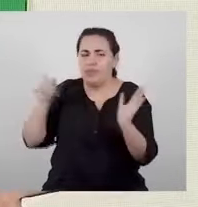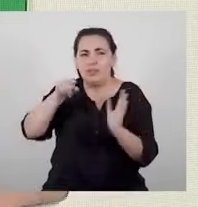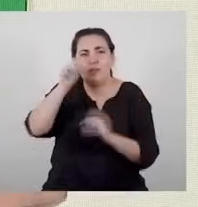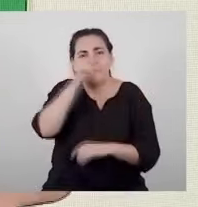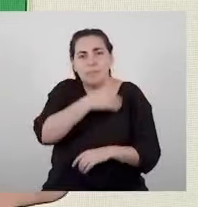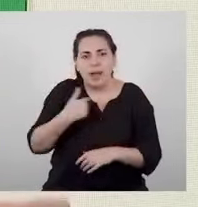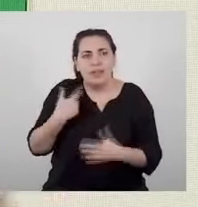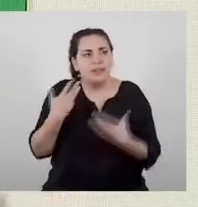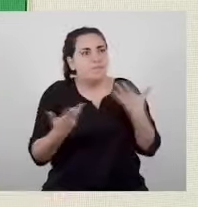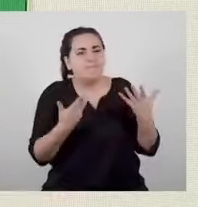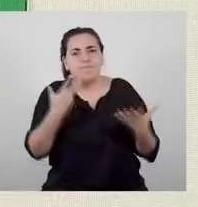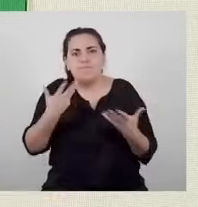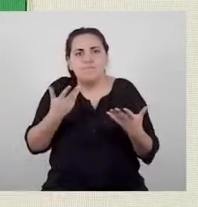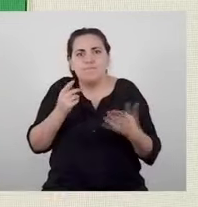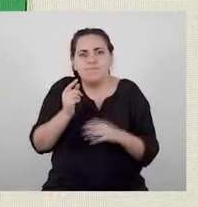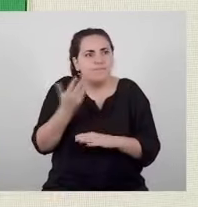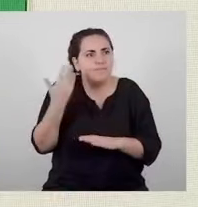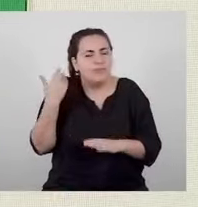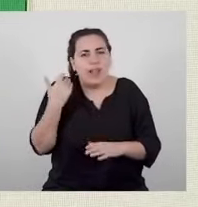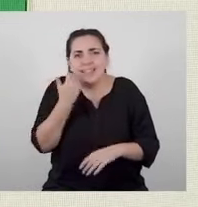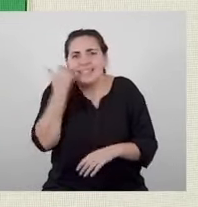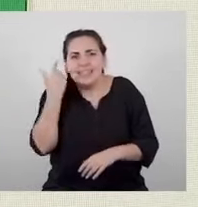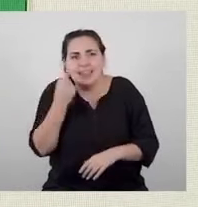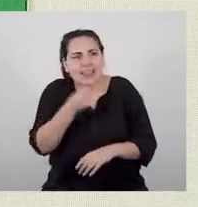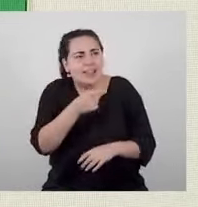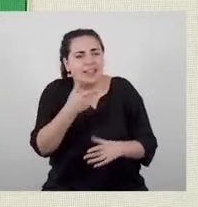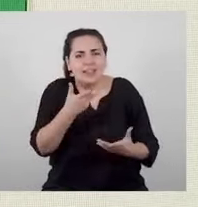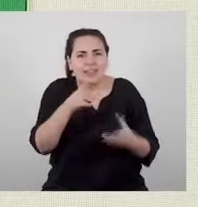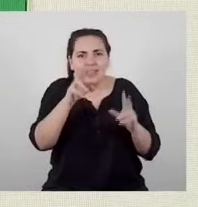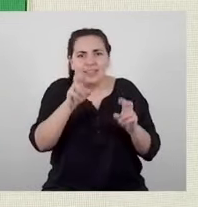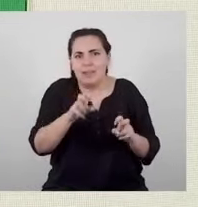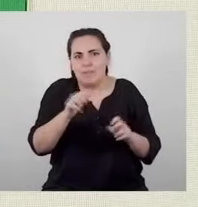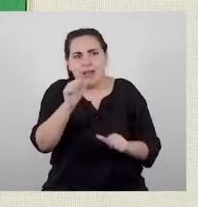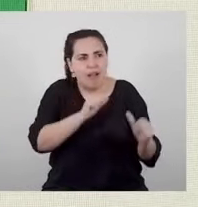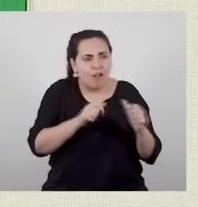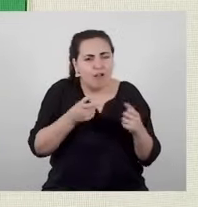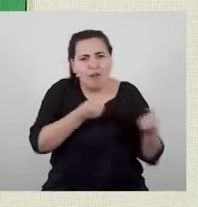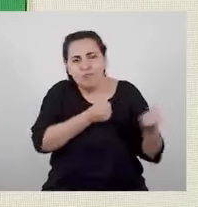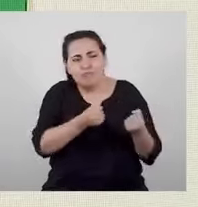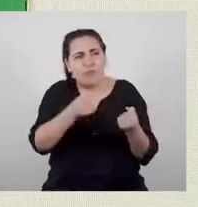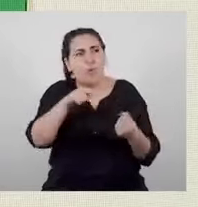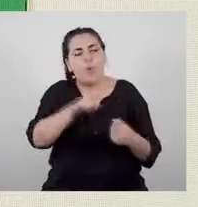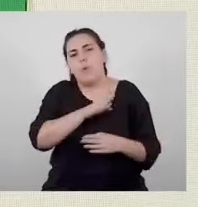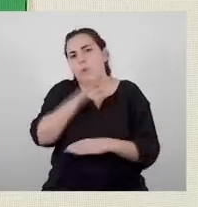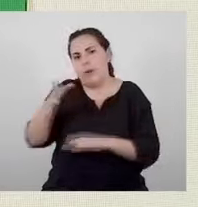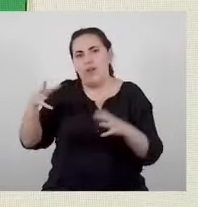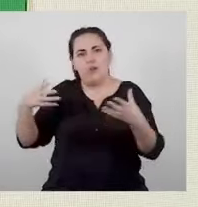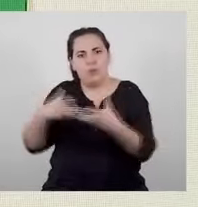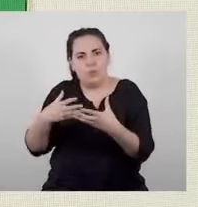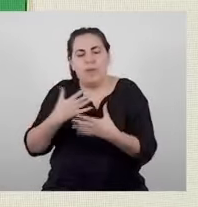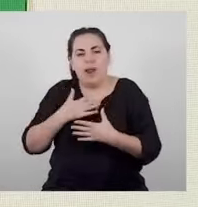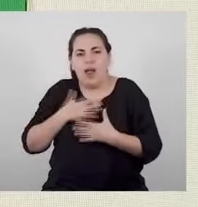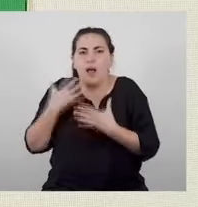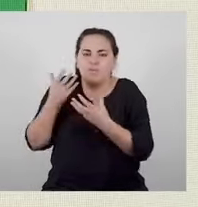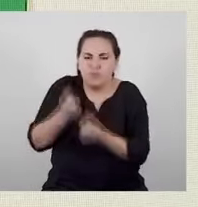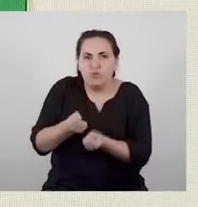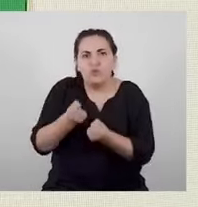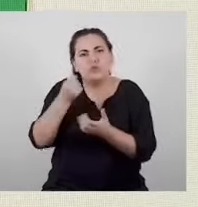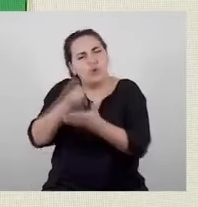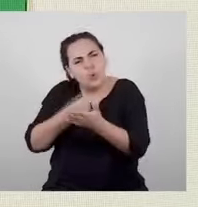a dónde acudir después de un accidente de este tipo encuentran ahí un espacio de contención y de lucha también y de comunicación